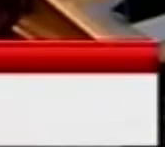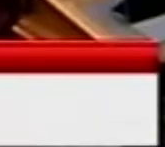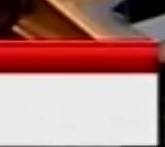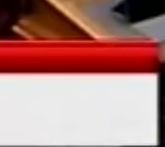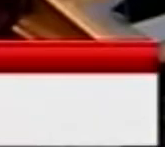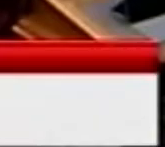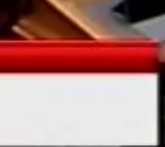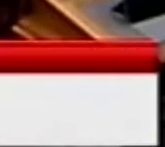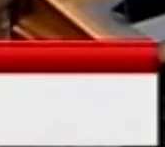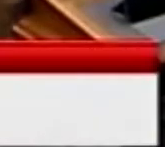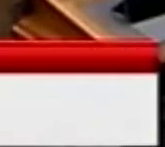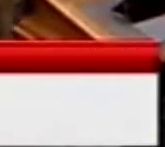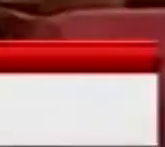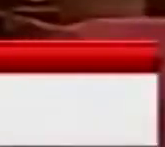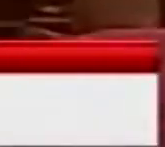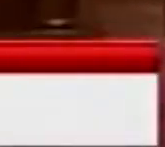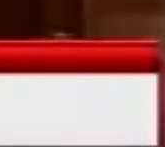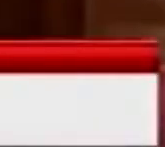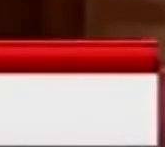sí